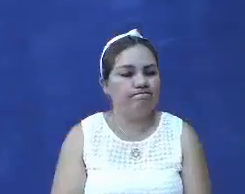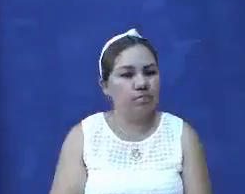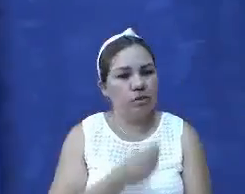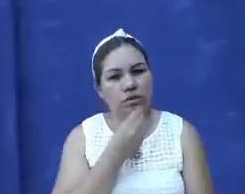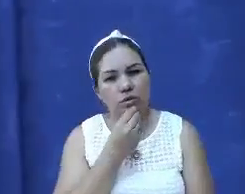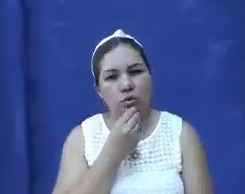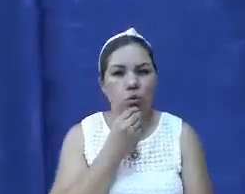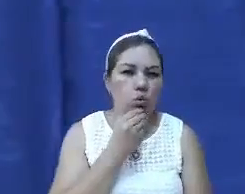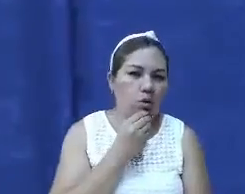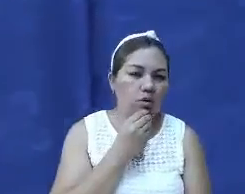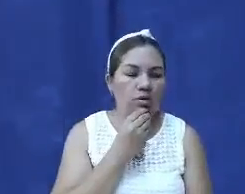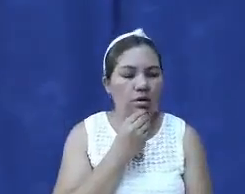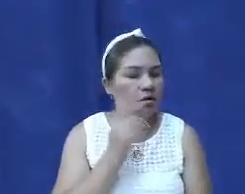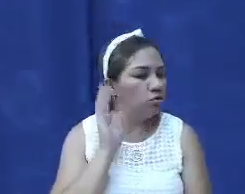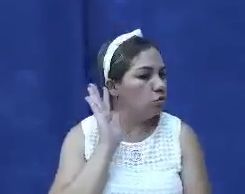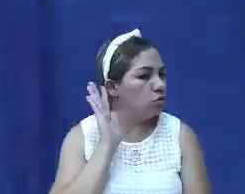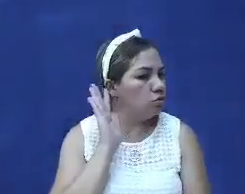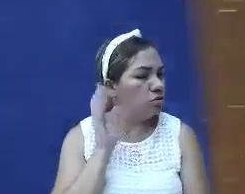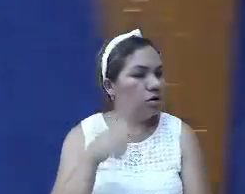te va a bendecir, Dios te va...